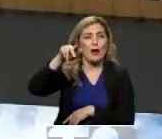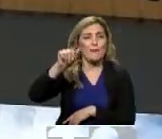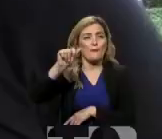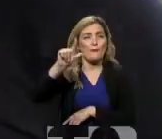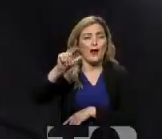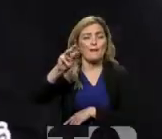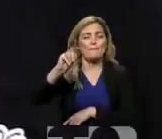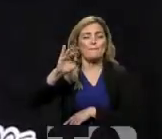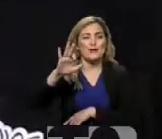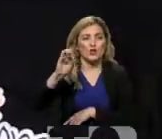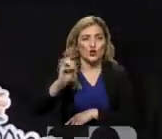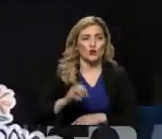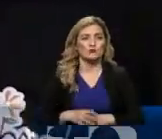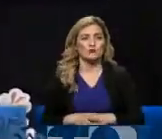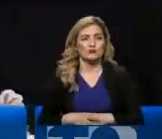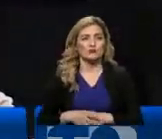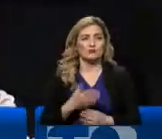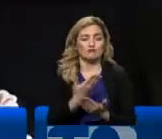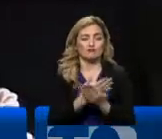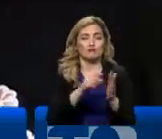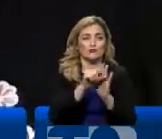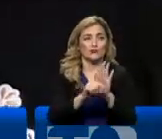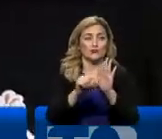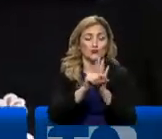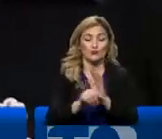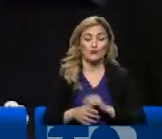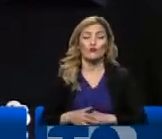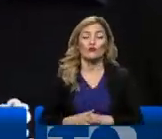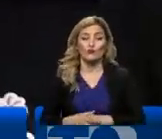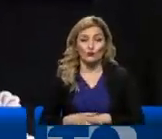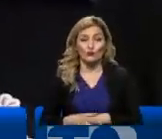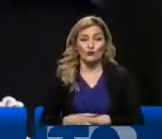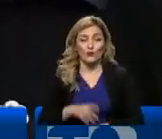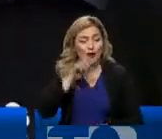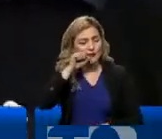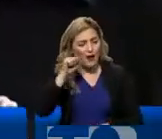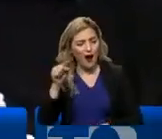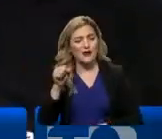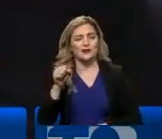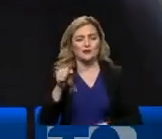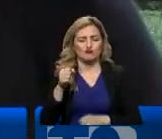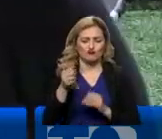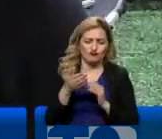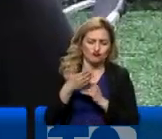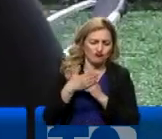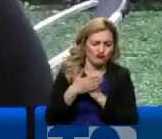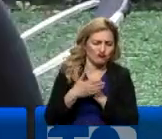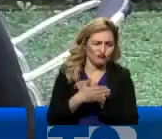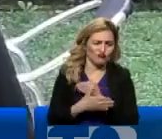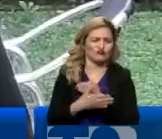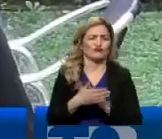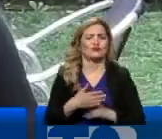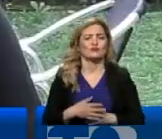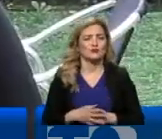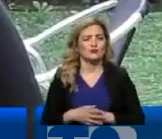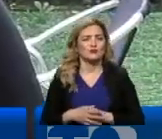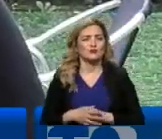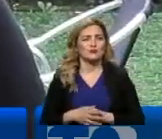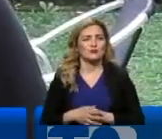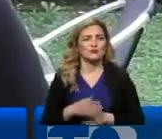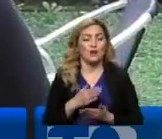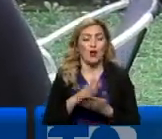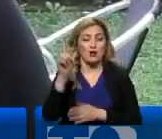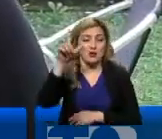Rincón Mackenzie. Pues tenemos una oferta, lo que es principalmente como carnes, cortes de carne. Pues también estamos en lo que es la